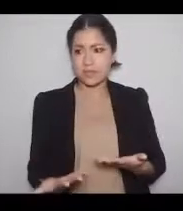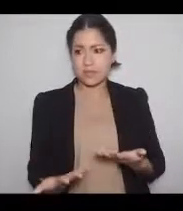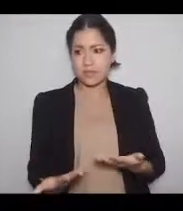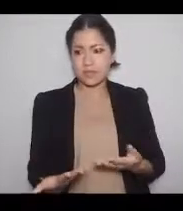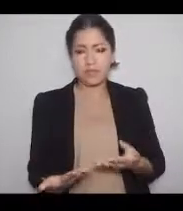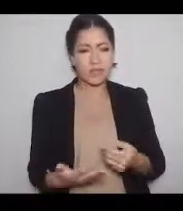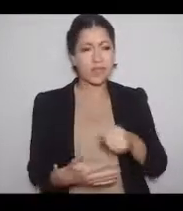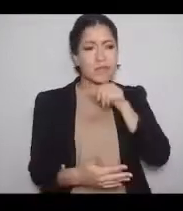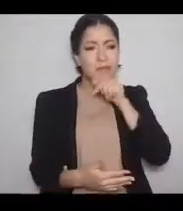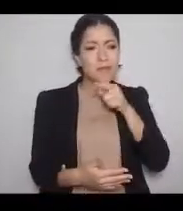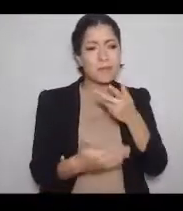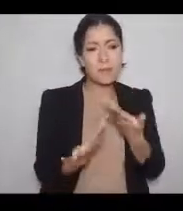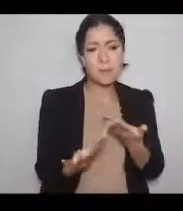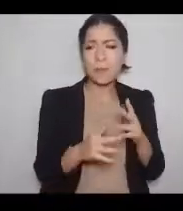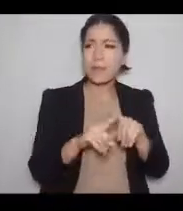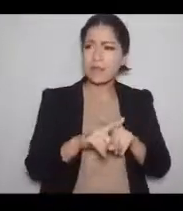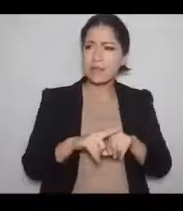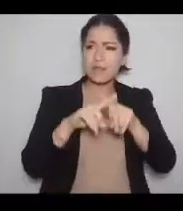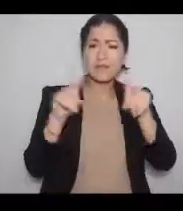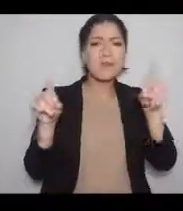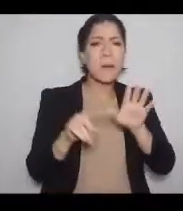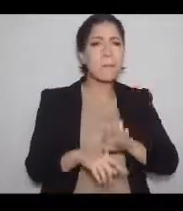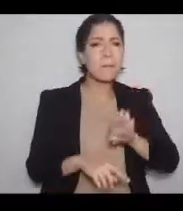¿Se mató por ti?